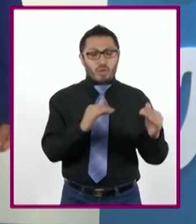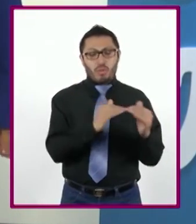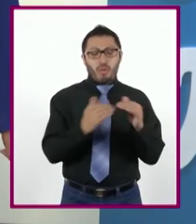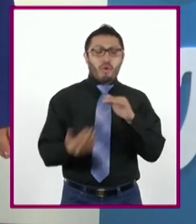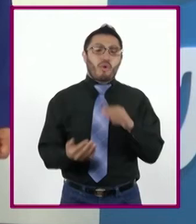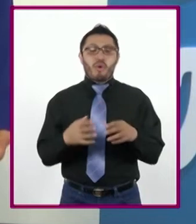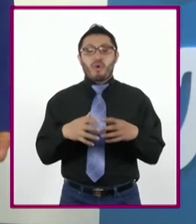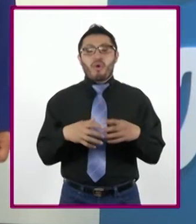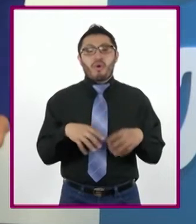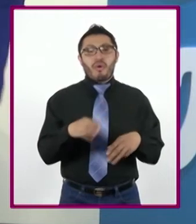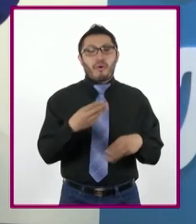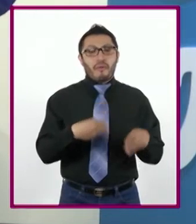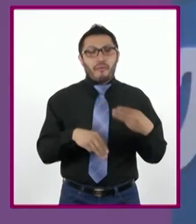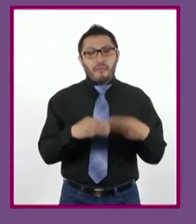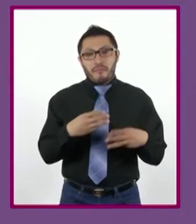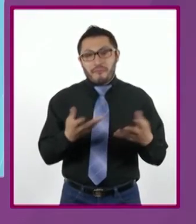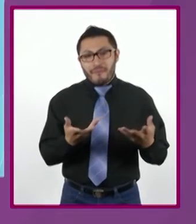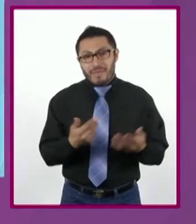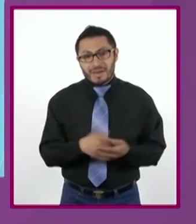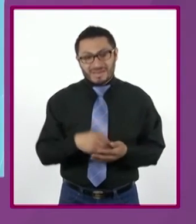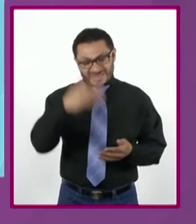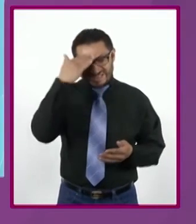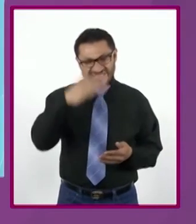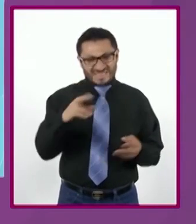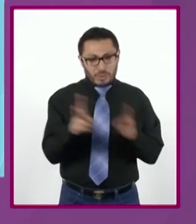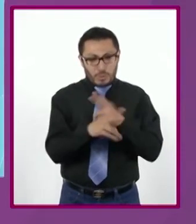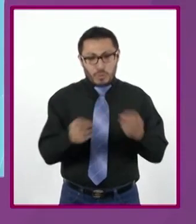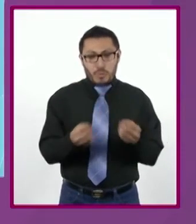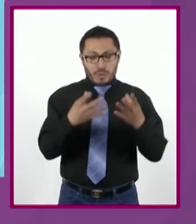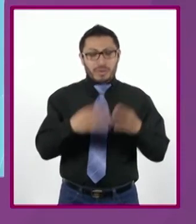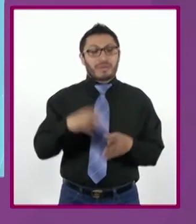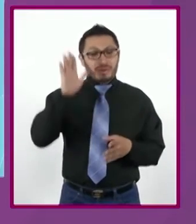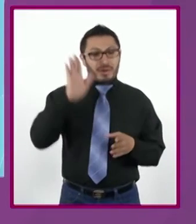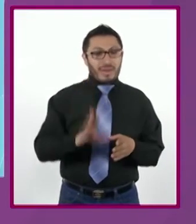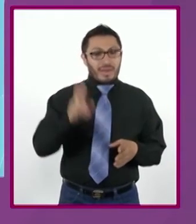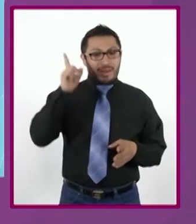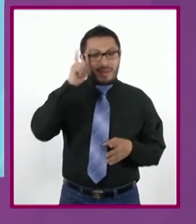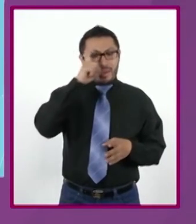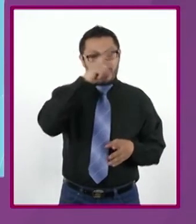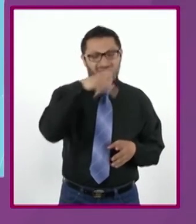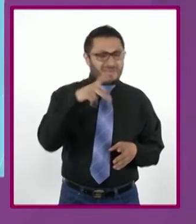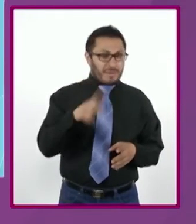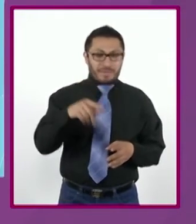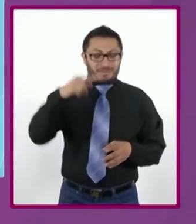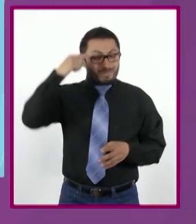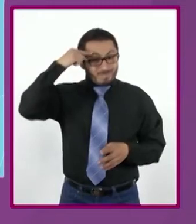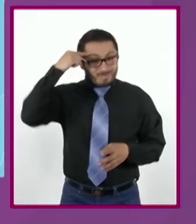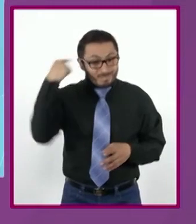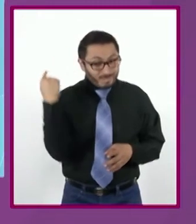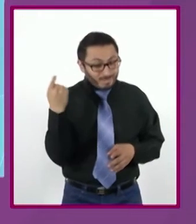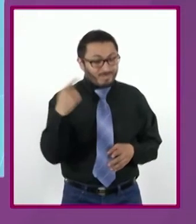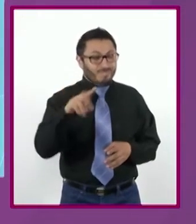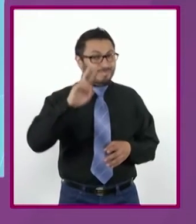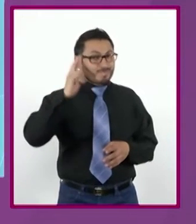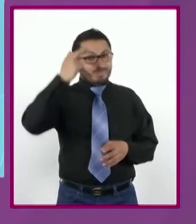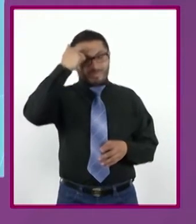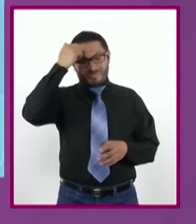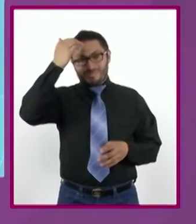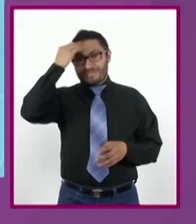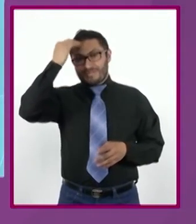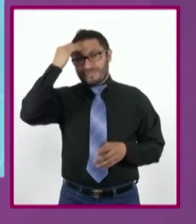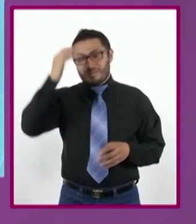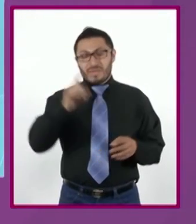cuándo disparar el chorro de aire. Parece algo complicado, pero no lo es. Recuerda que conocemos